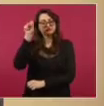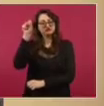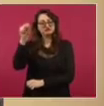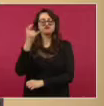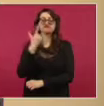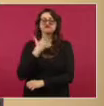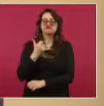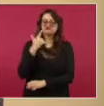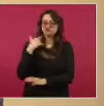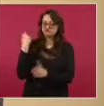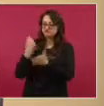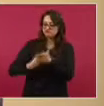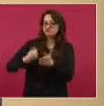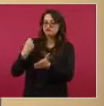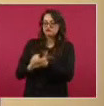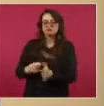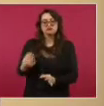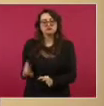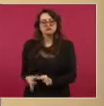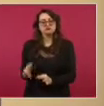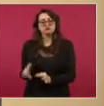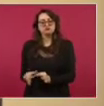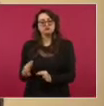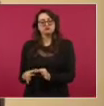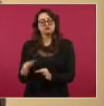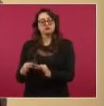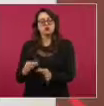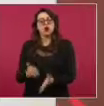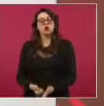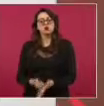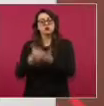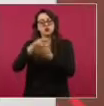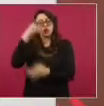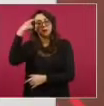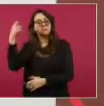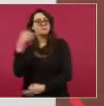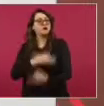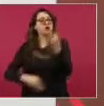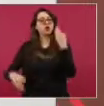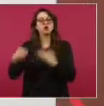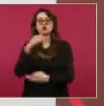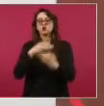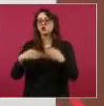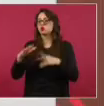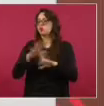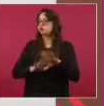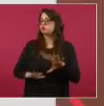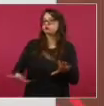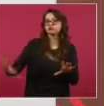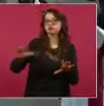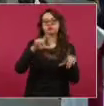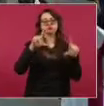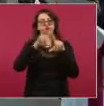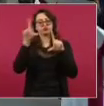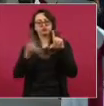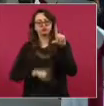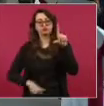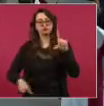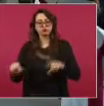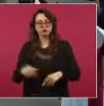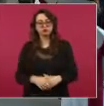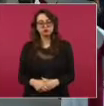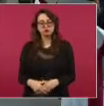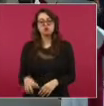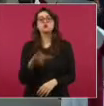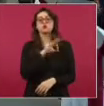en el sentido progresivo y correcto a la vida social en toda la geografía de la República Mexicana. Podemos decir, sin